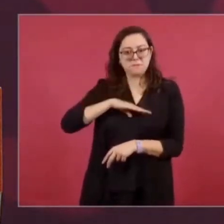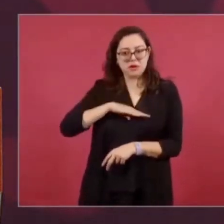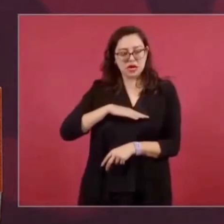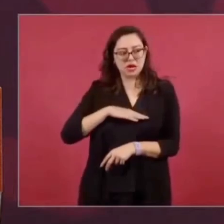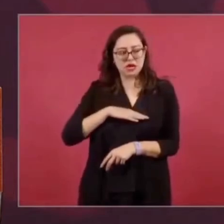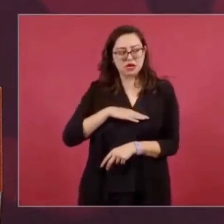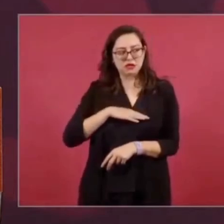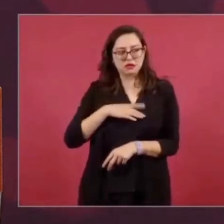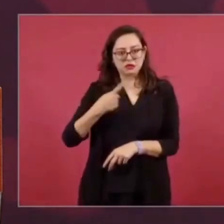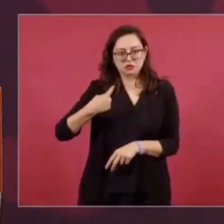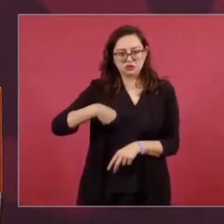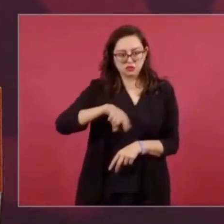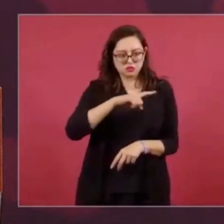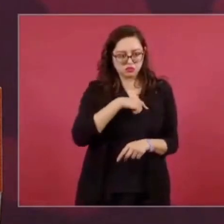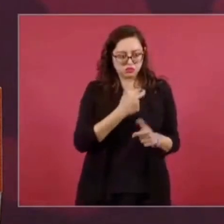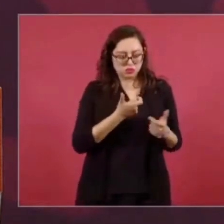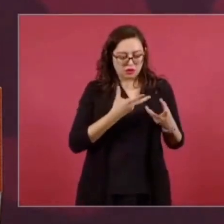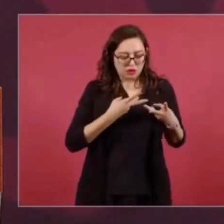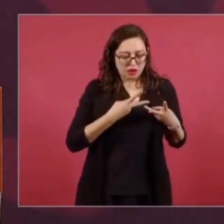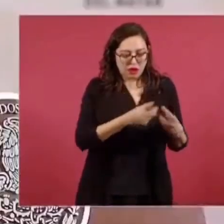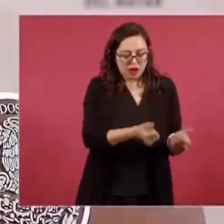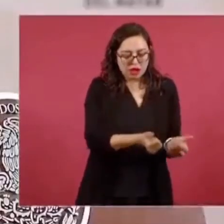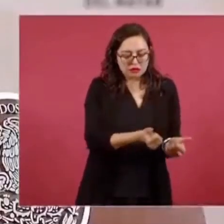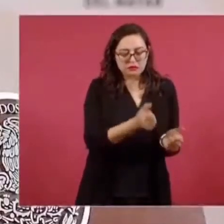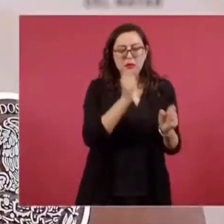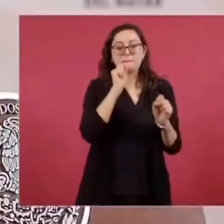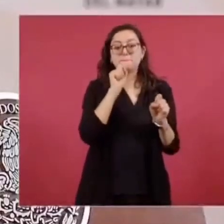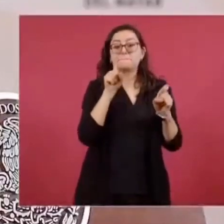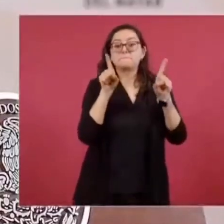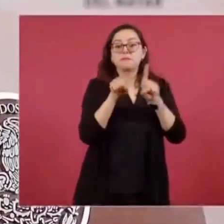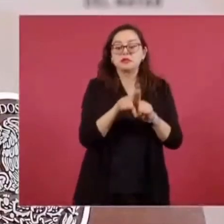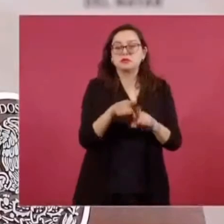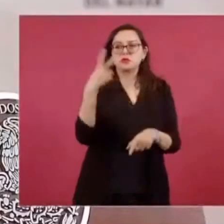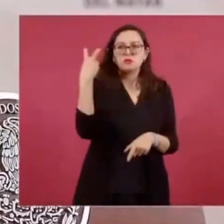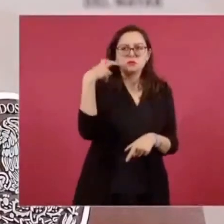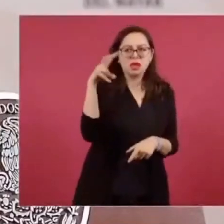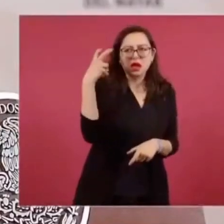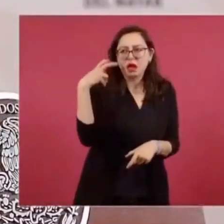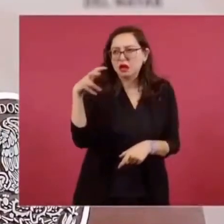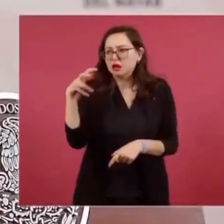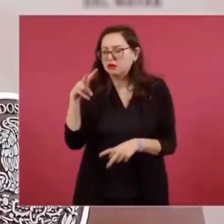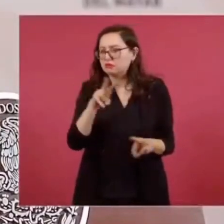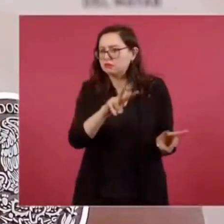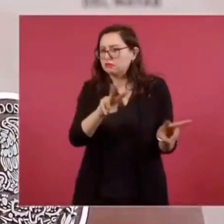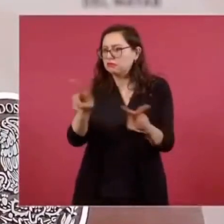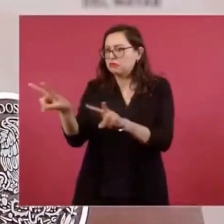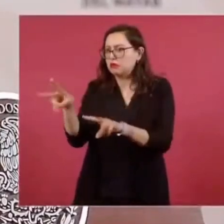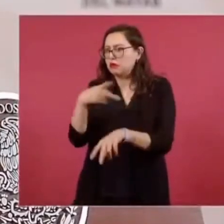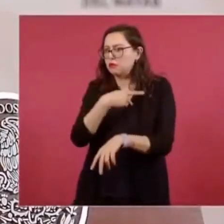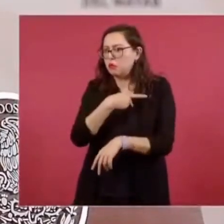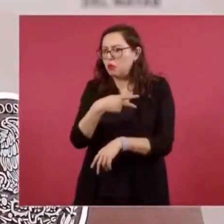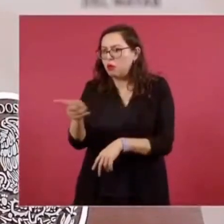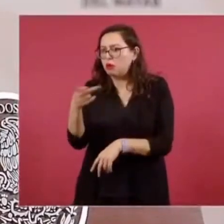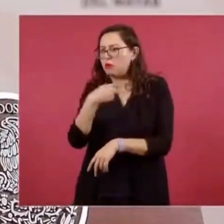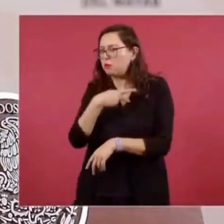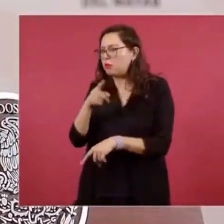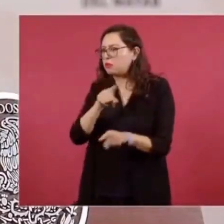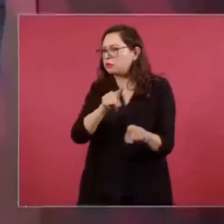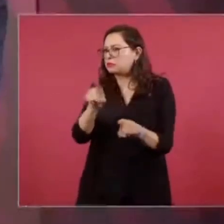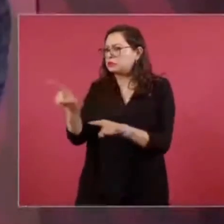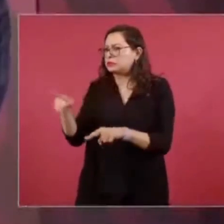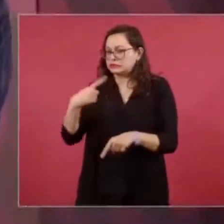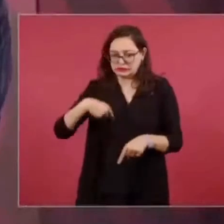mal al ver la pobreza y esto los llevara